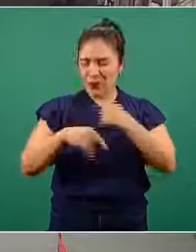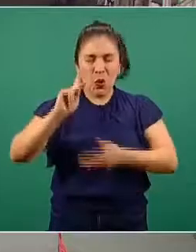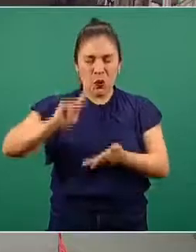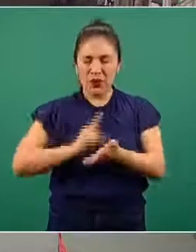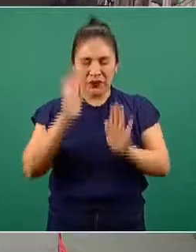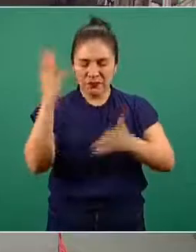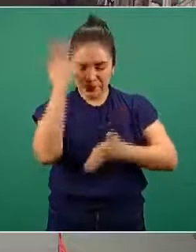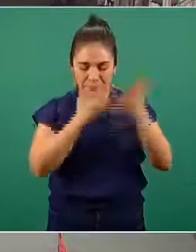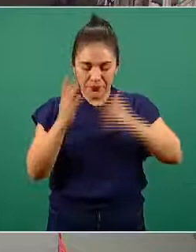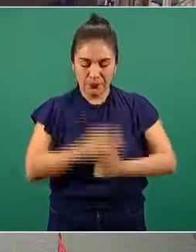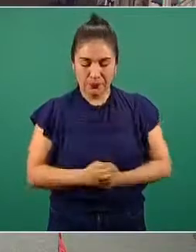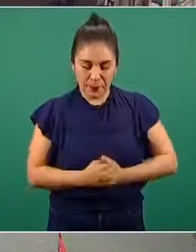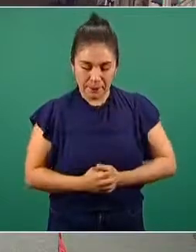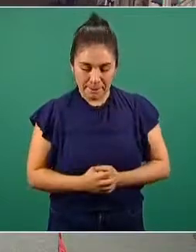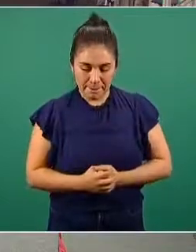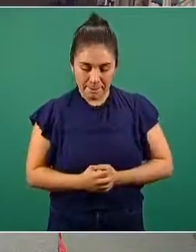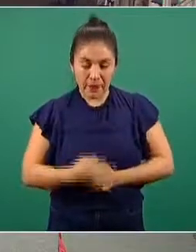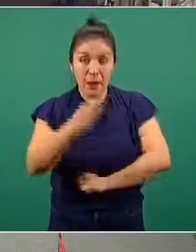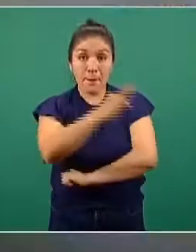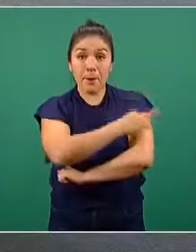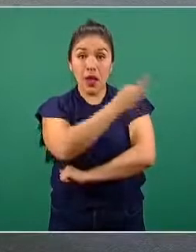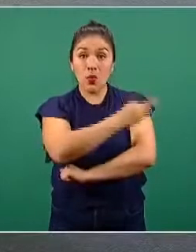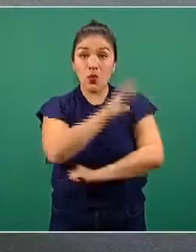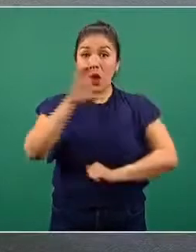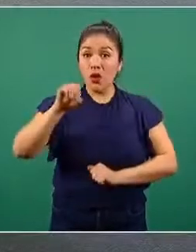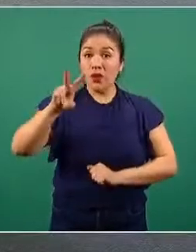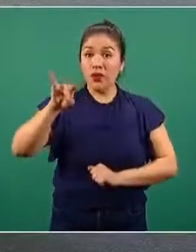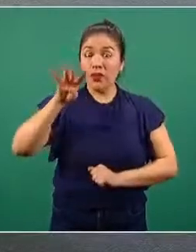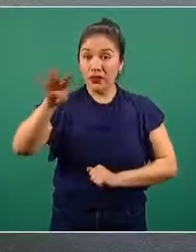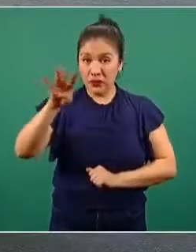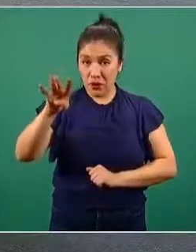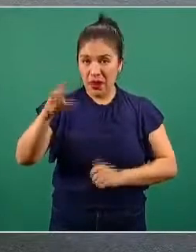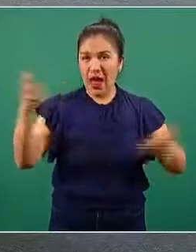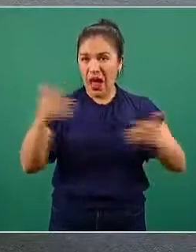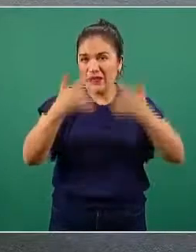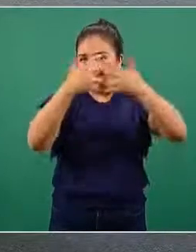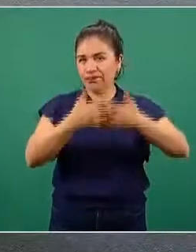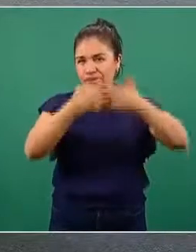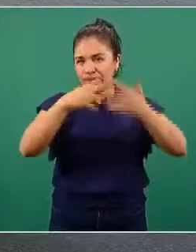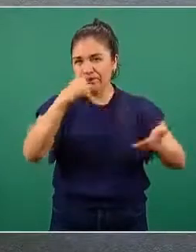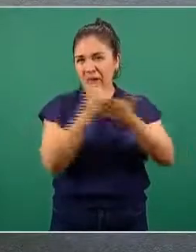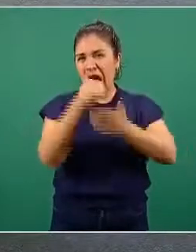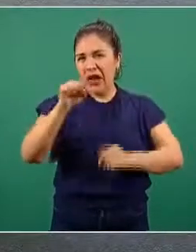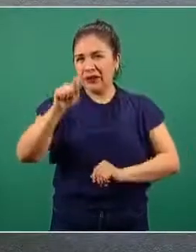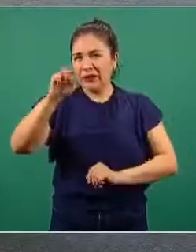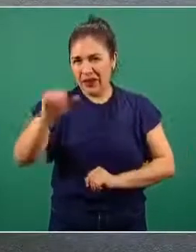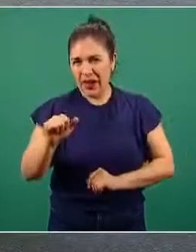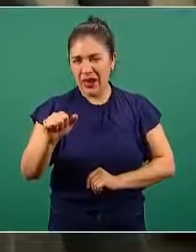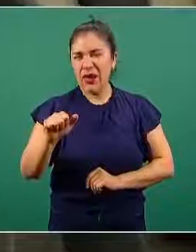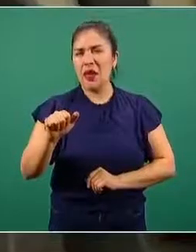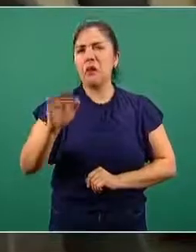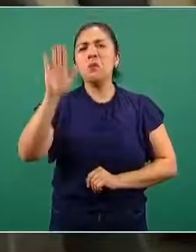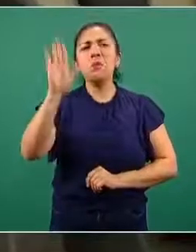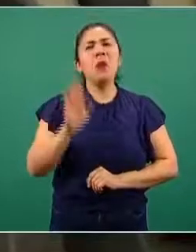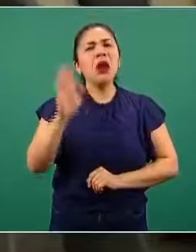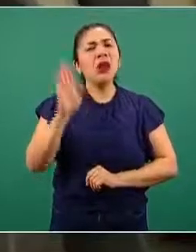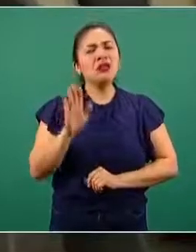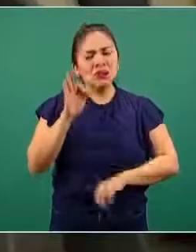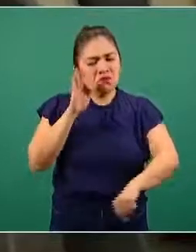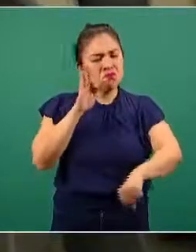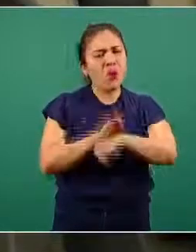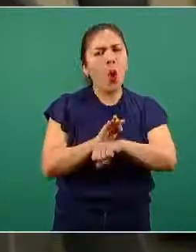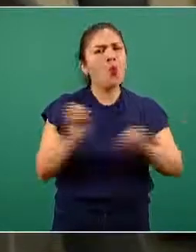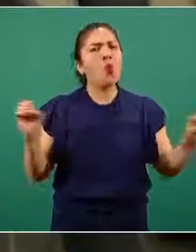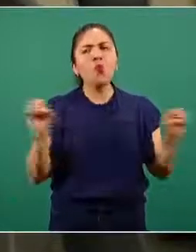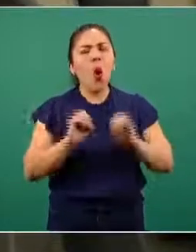La vacuna contra la COVID-19 desarrollada por AstraZeneca y la Universidad de Oxford parece no proteger de casos leves y moderados de la